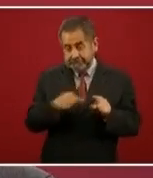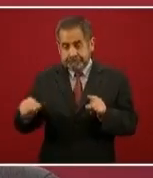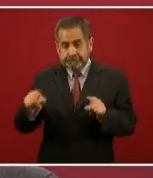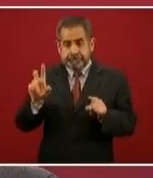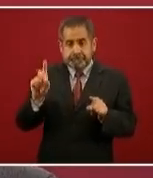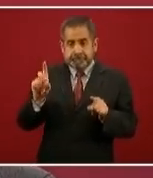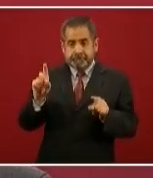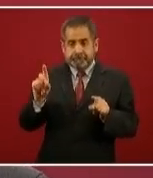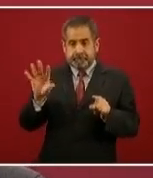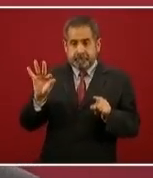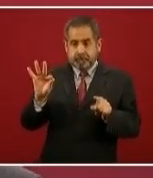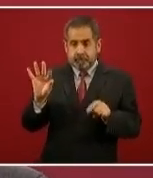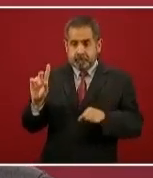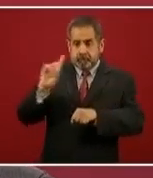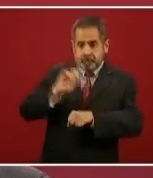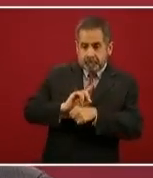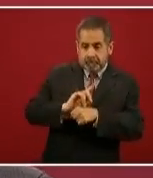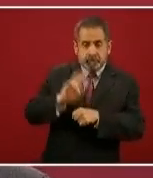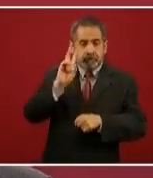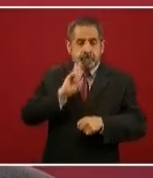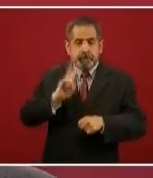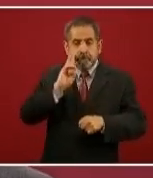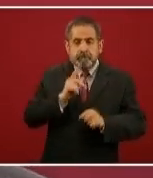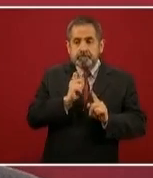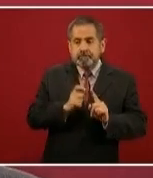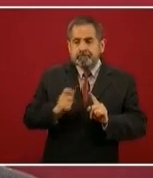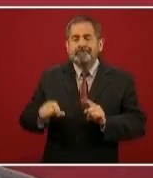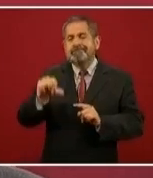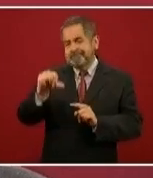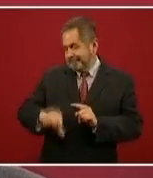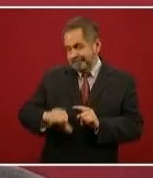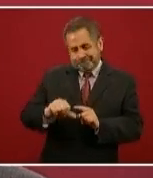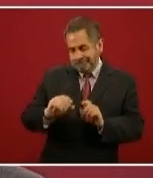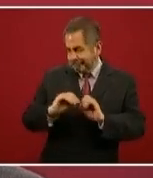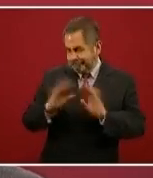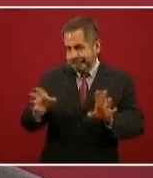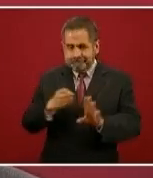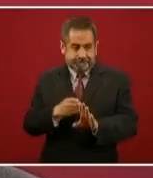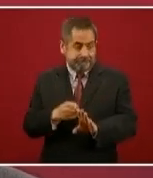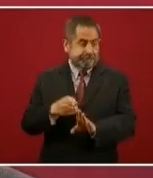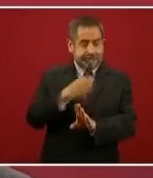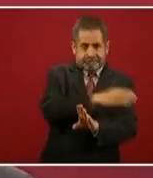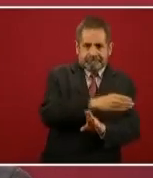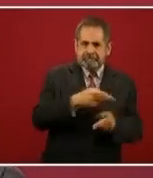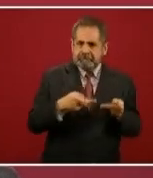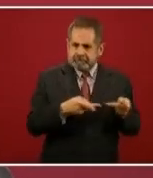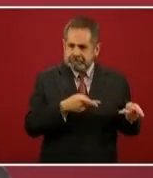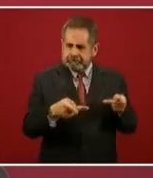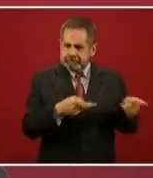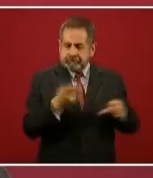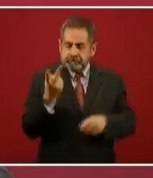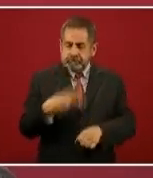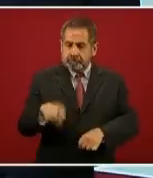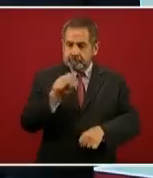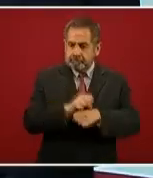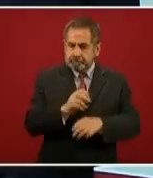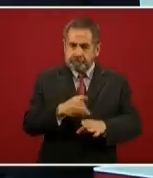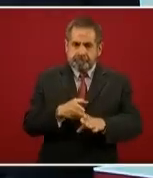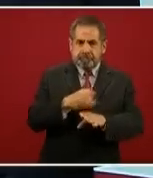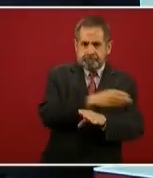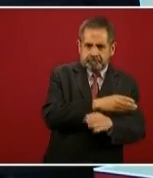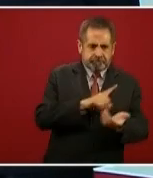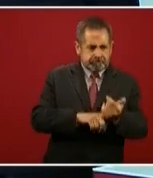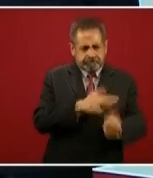donde empezaremos a visualizar que México, por haber anticipado 2 semanas antes